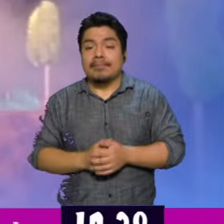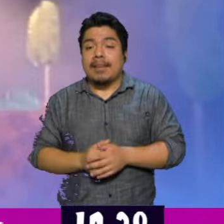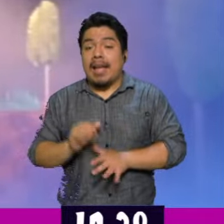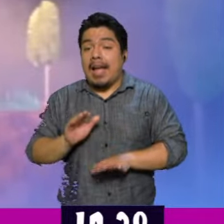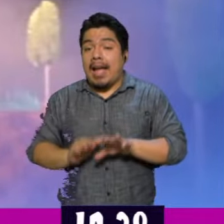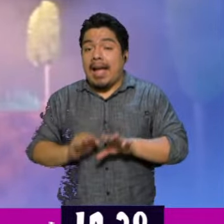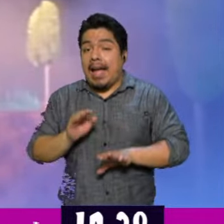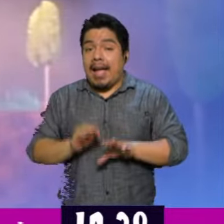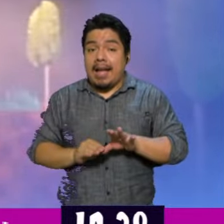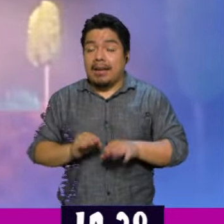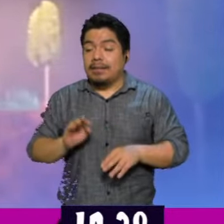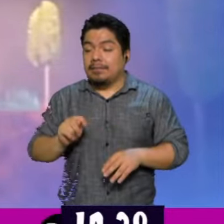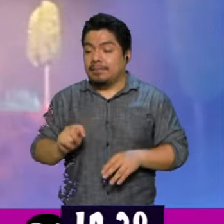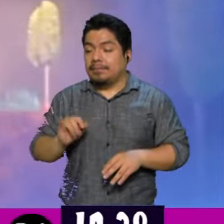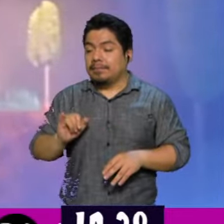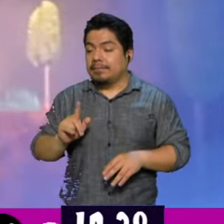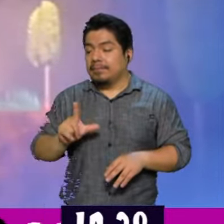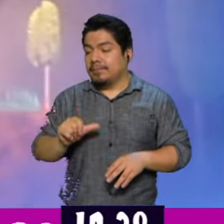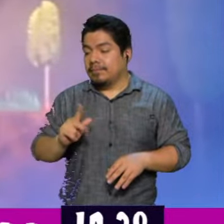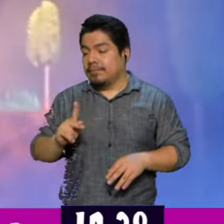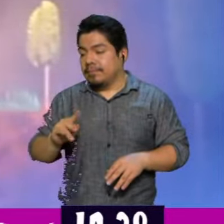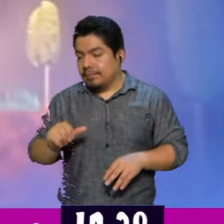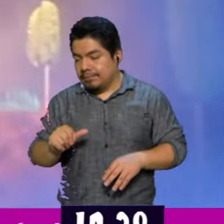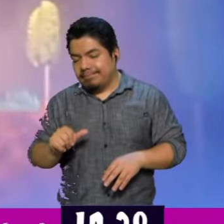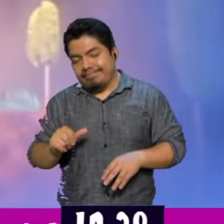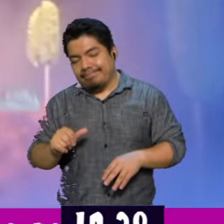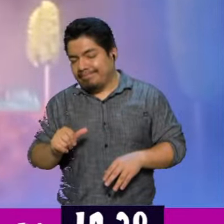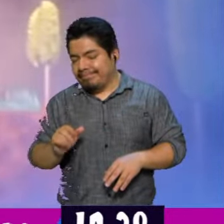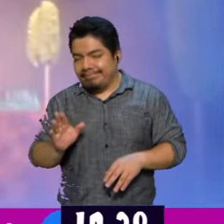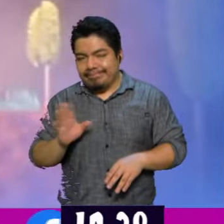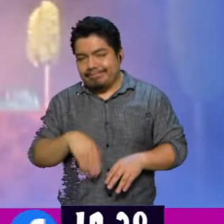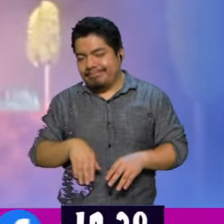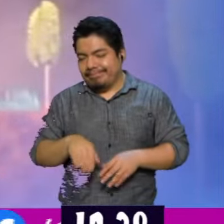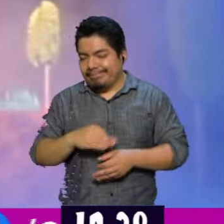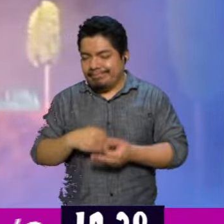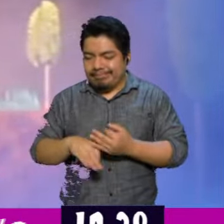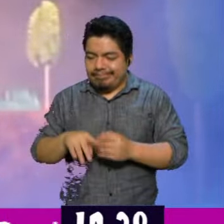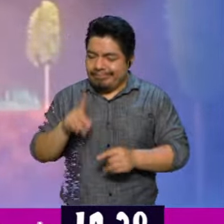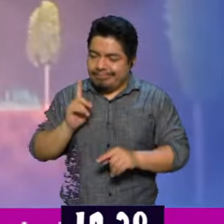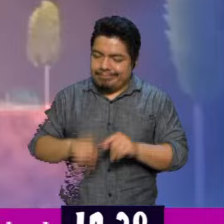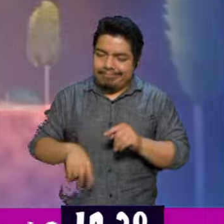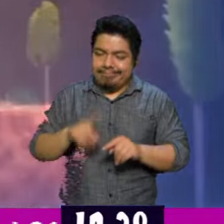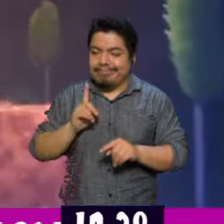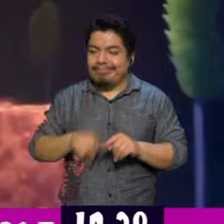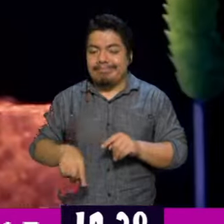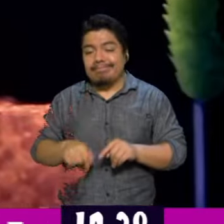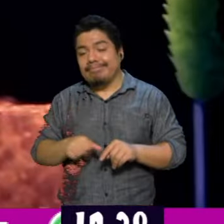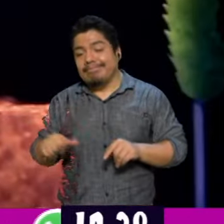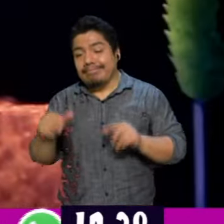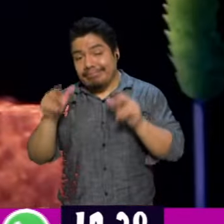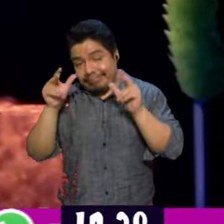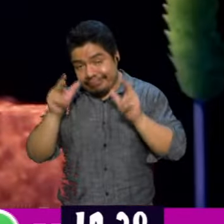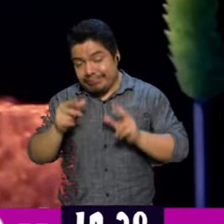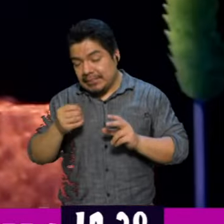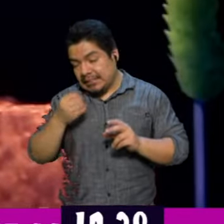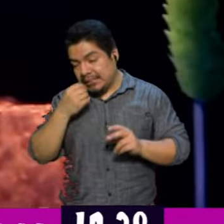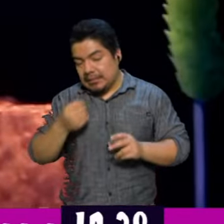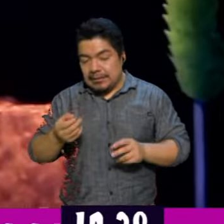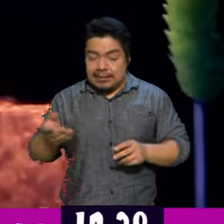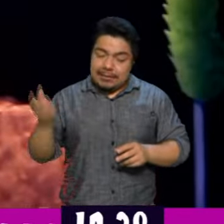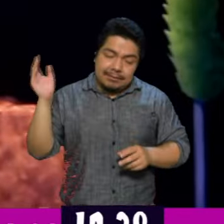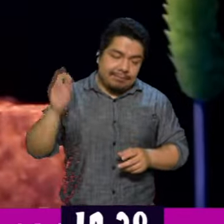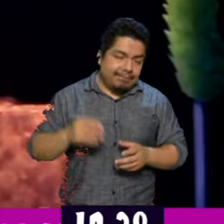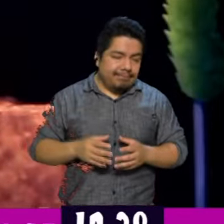ocurrió meter tilapia fue el que acabó con el... tilapia y las larvas de la tilapia se comieron a los ajolotitos. Es un relajo,